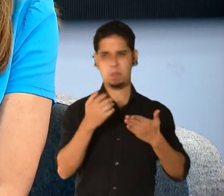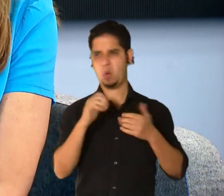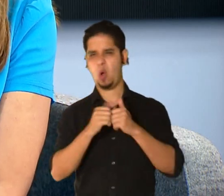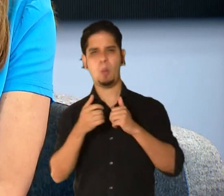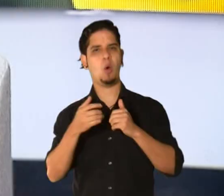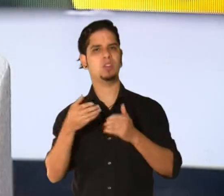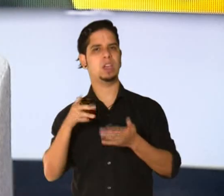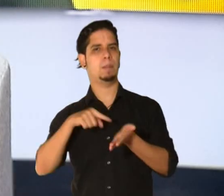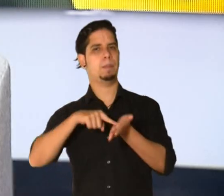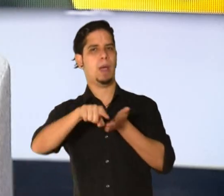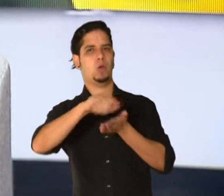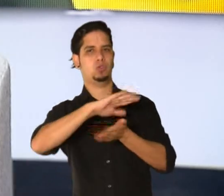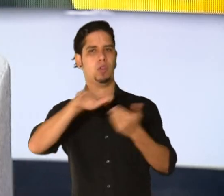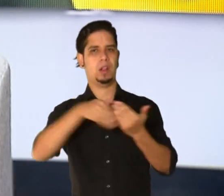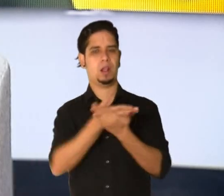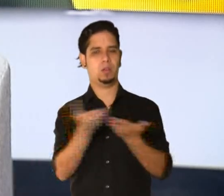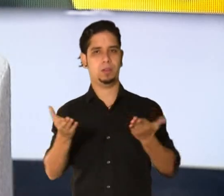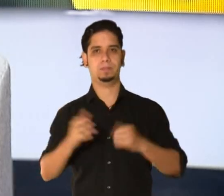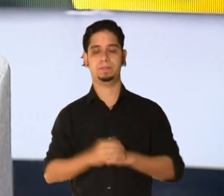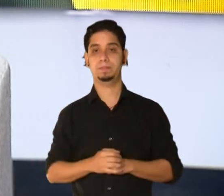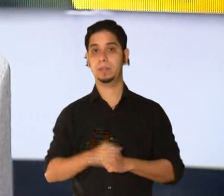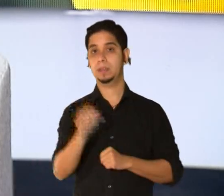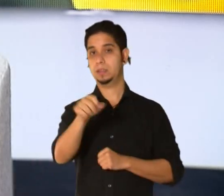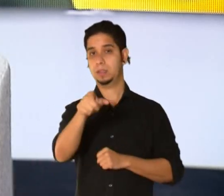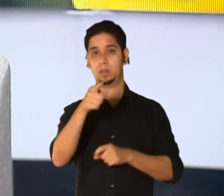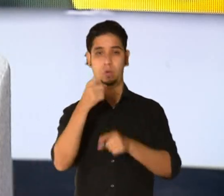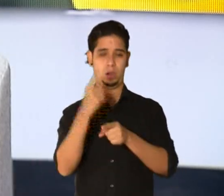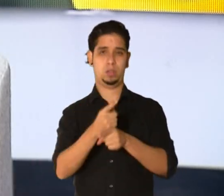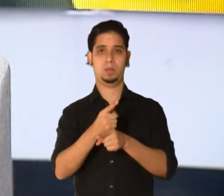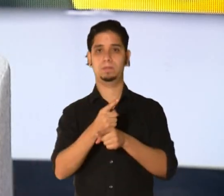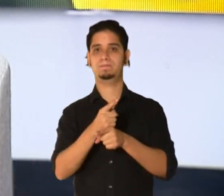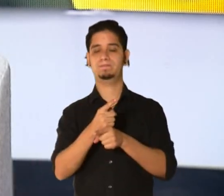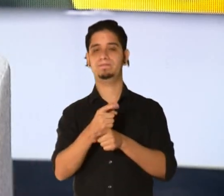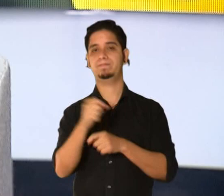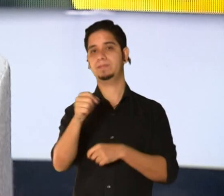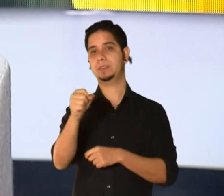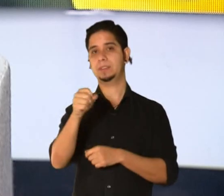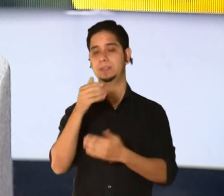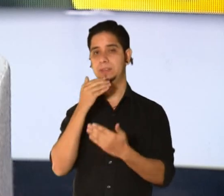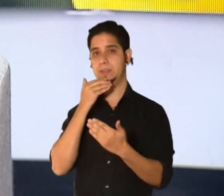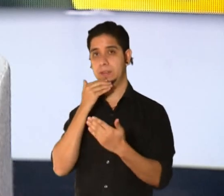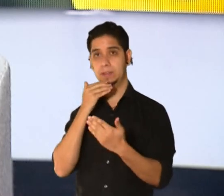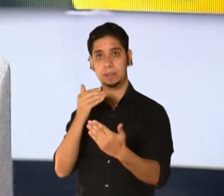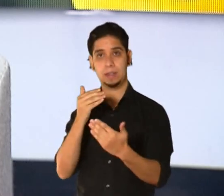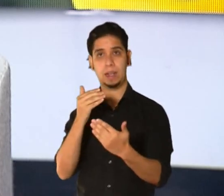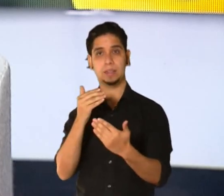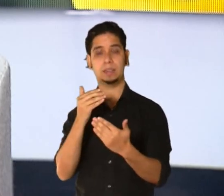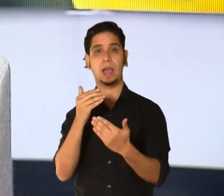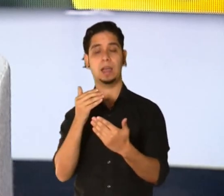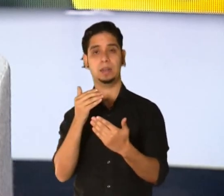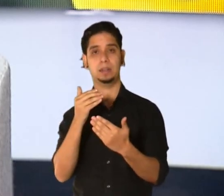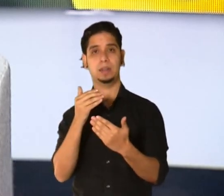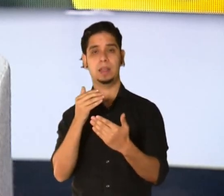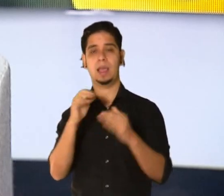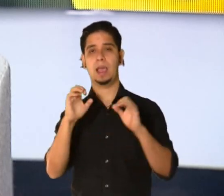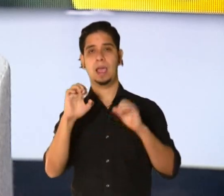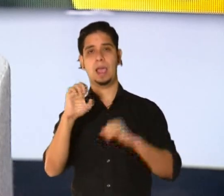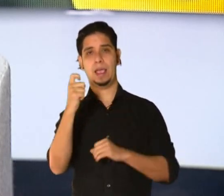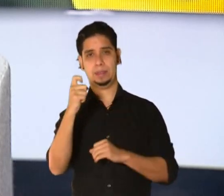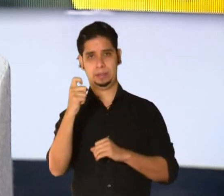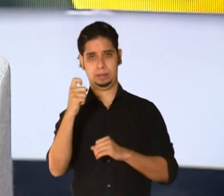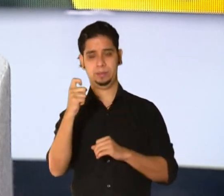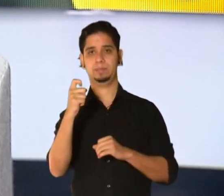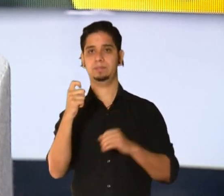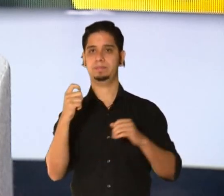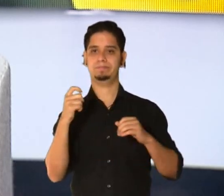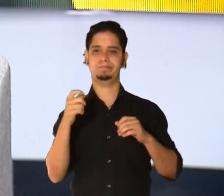¿Cómo se financió? Ciertamente, y gracias a la atención del exsecretario de Salud que nos recibió